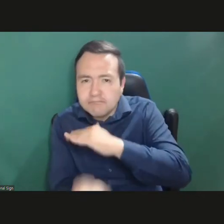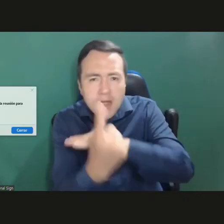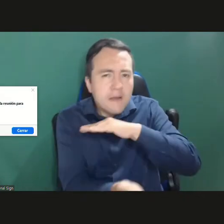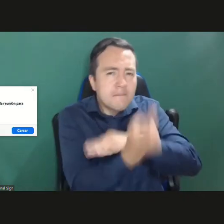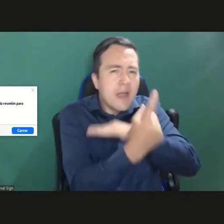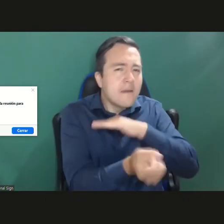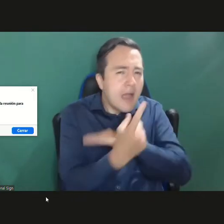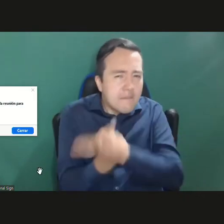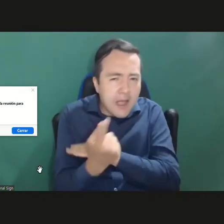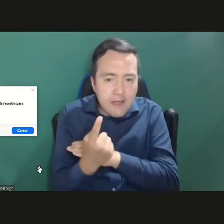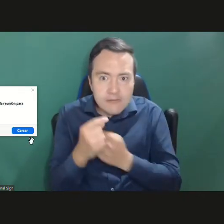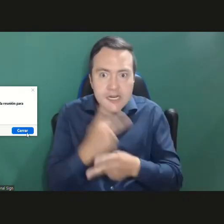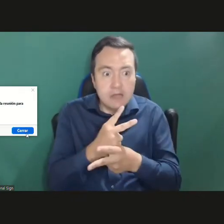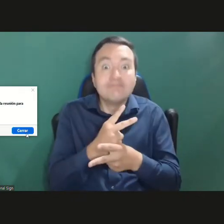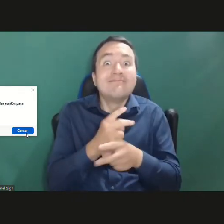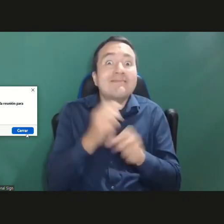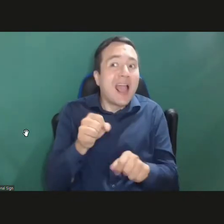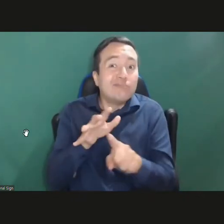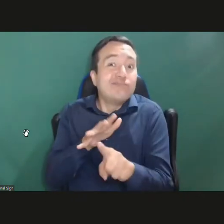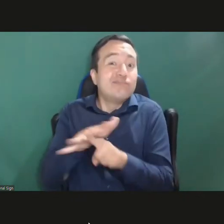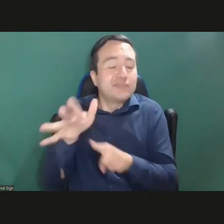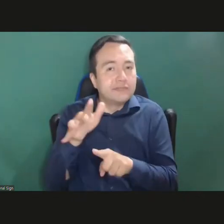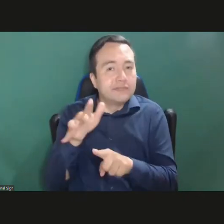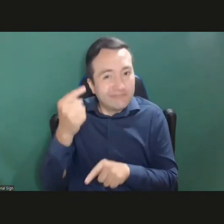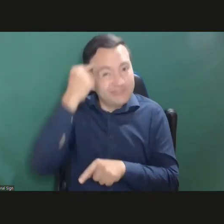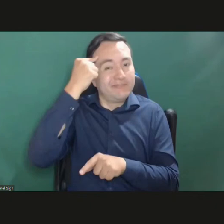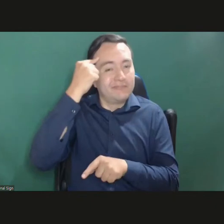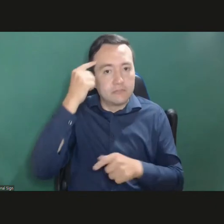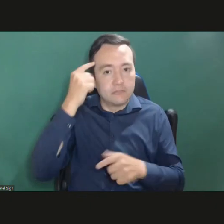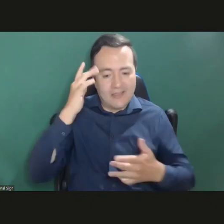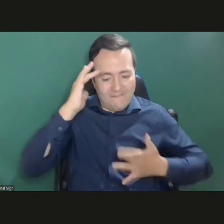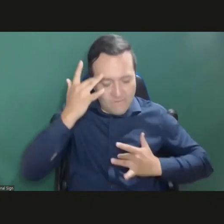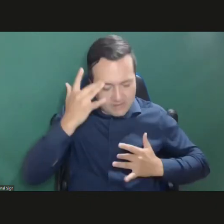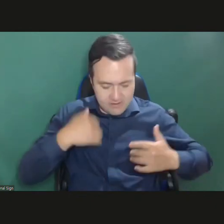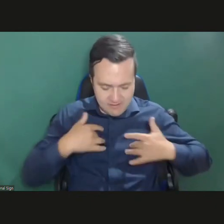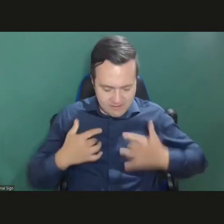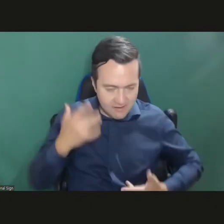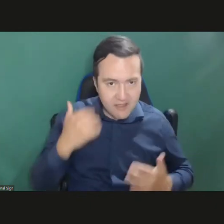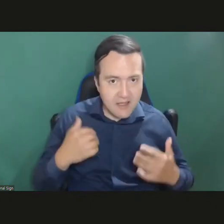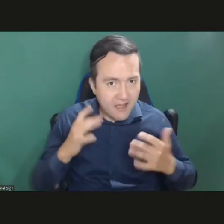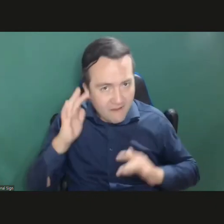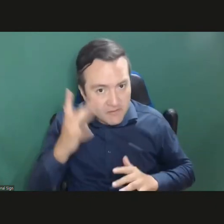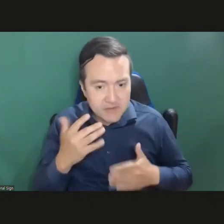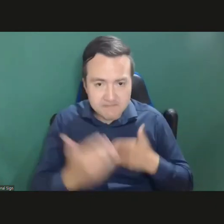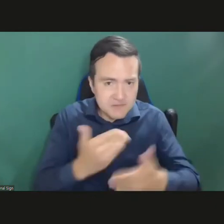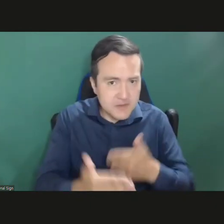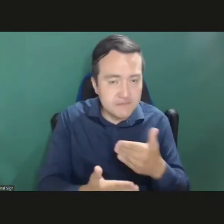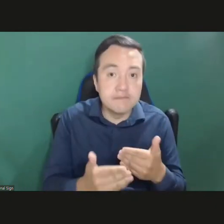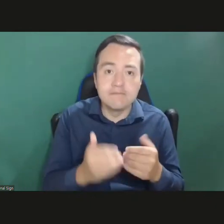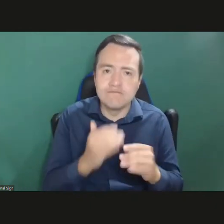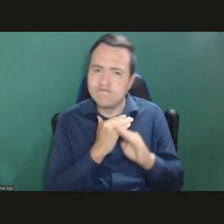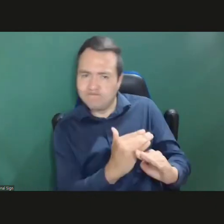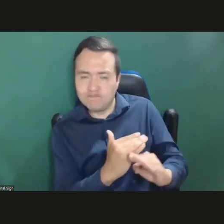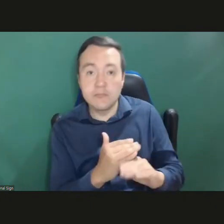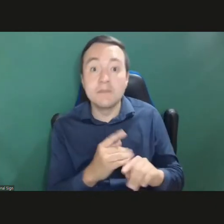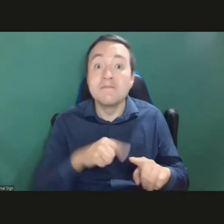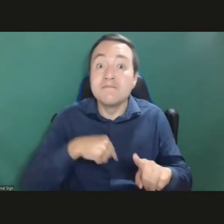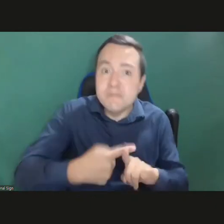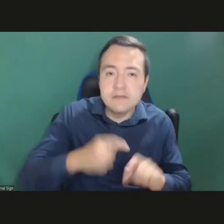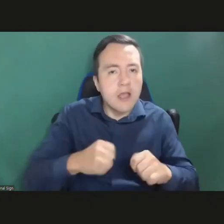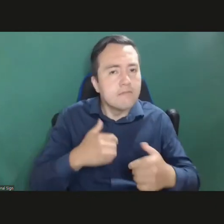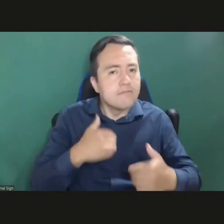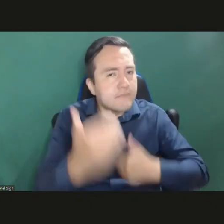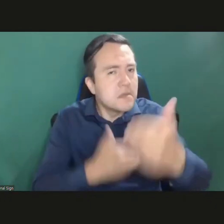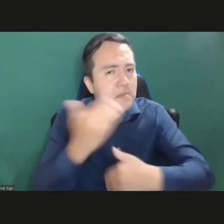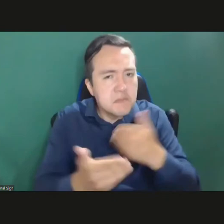no transmisibles proteger los logros y promover avances quisiera empezar mencionando que esta sesión se lleva a